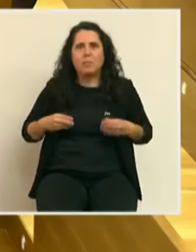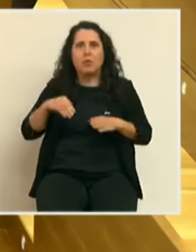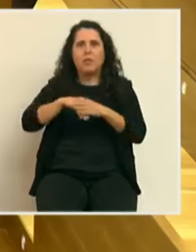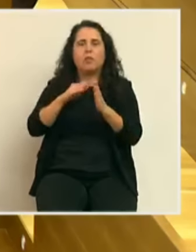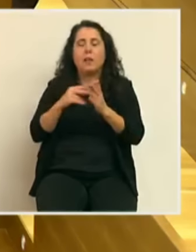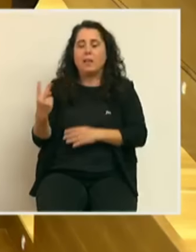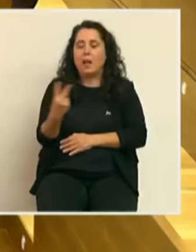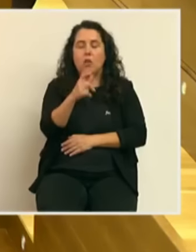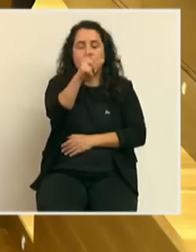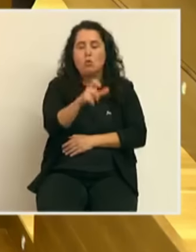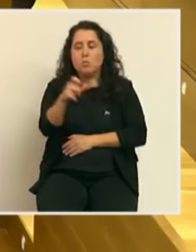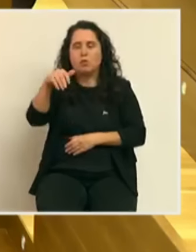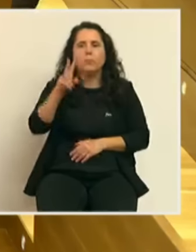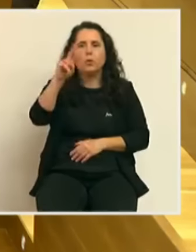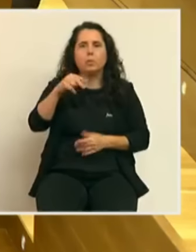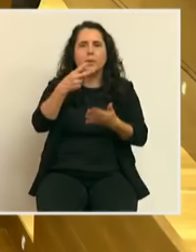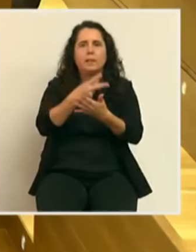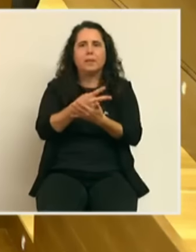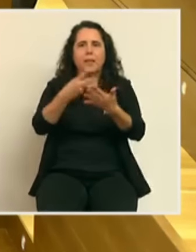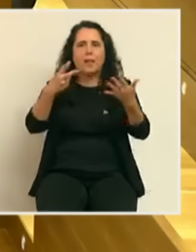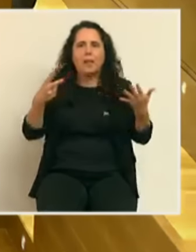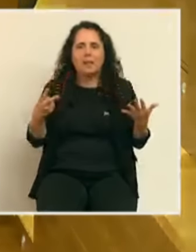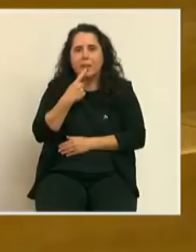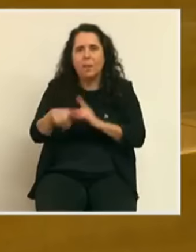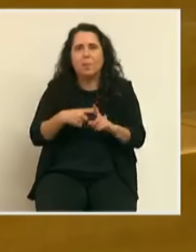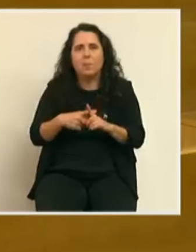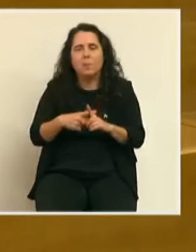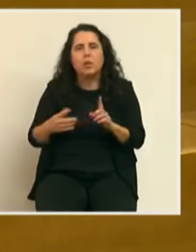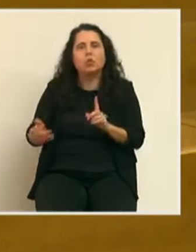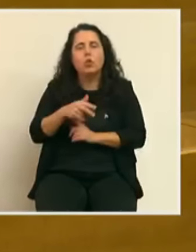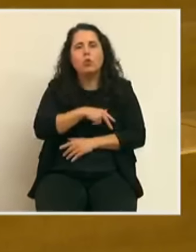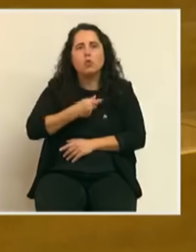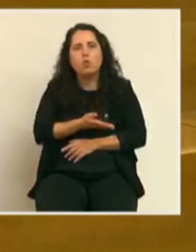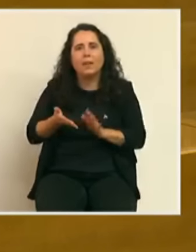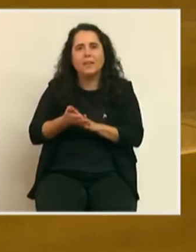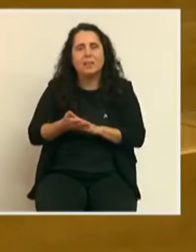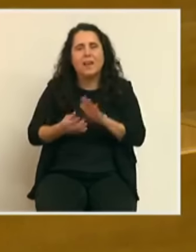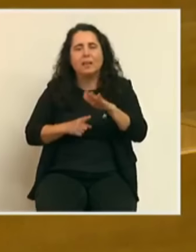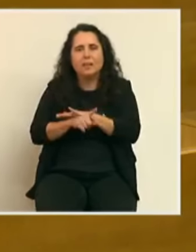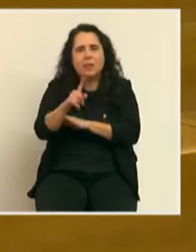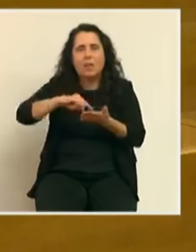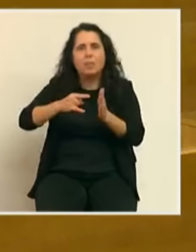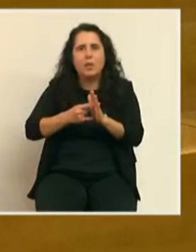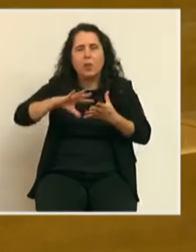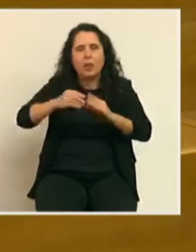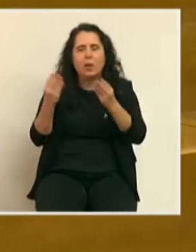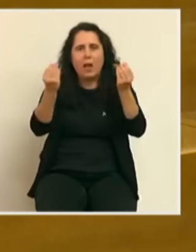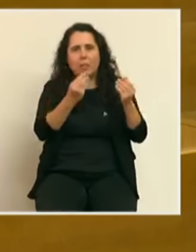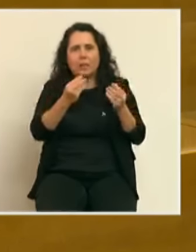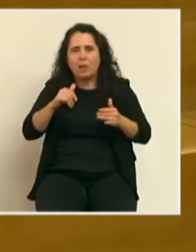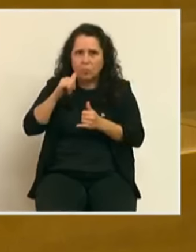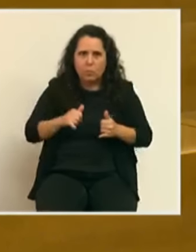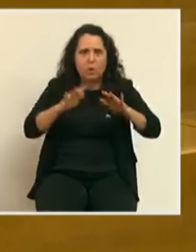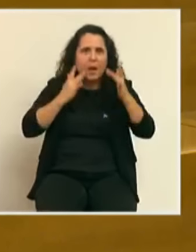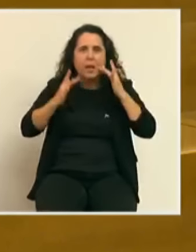Esas dos personas votaron en contra. 2017. La solución global pasa por desarrollar el proyecto Adecuación Ambiental y Drenaje de la